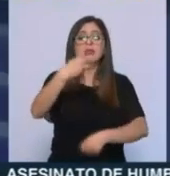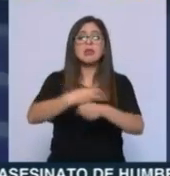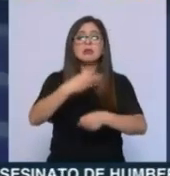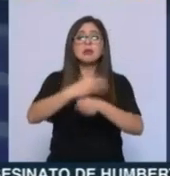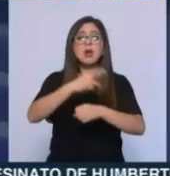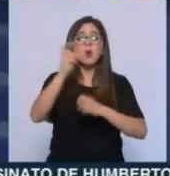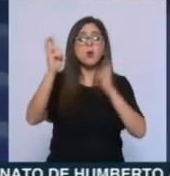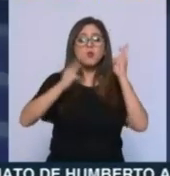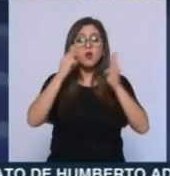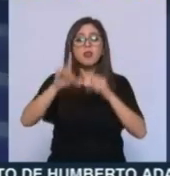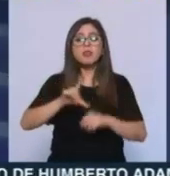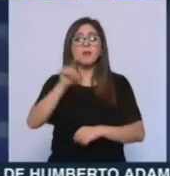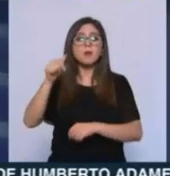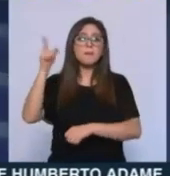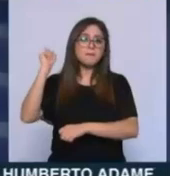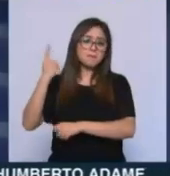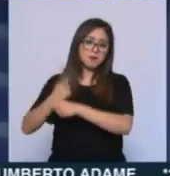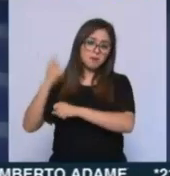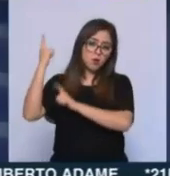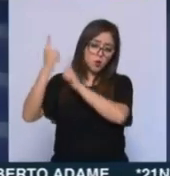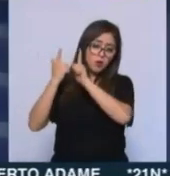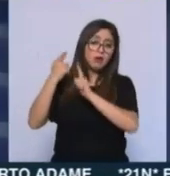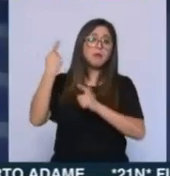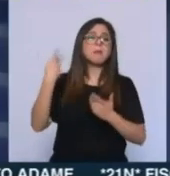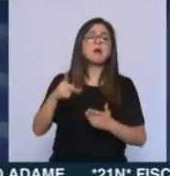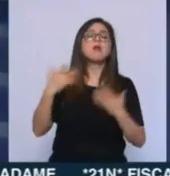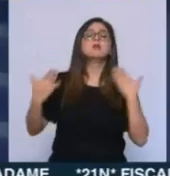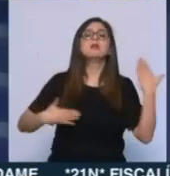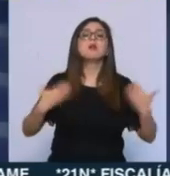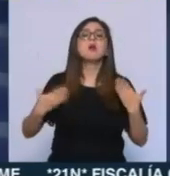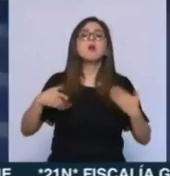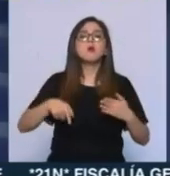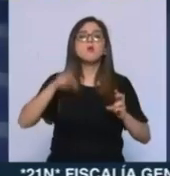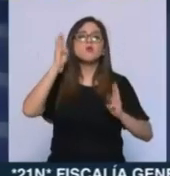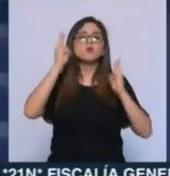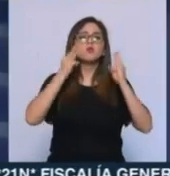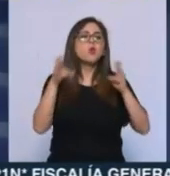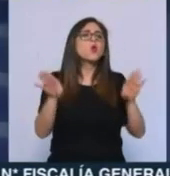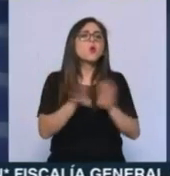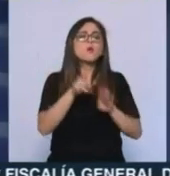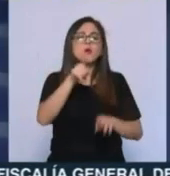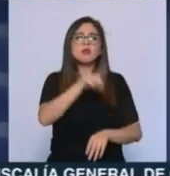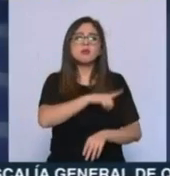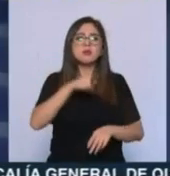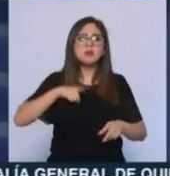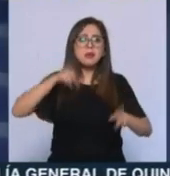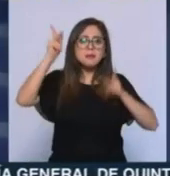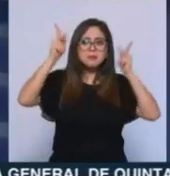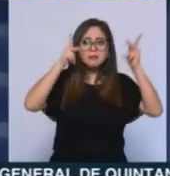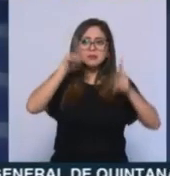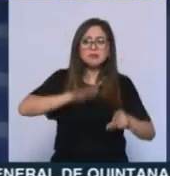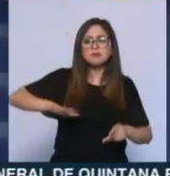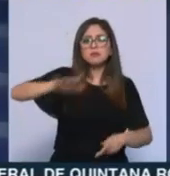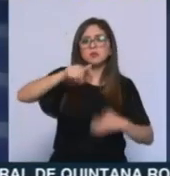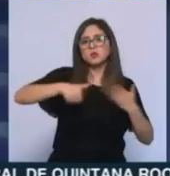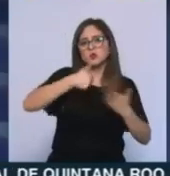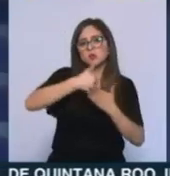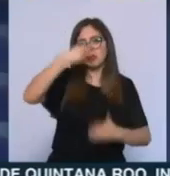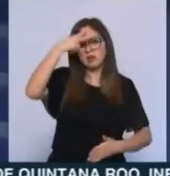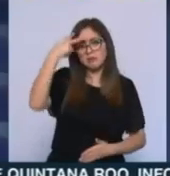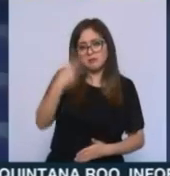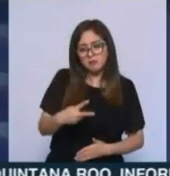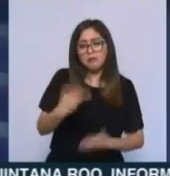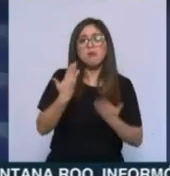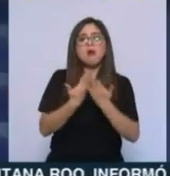solo después de Londres. Así es, y qué mejor manera de celebrar el Día de los Museos que visitando los que tenemos aquí en nuestra ciudad. Por ello,